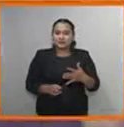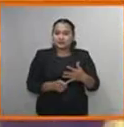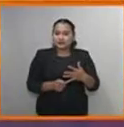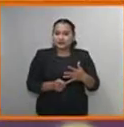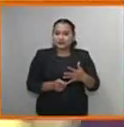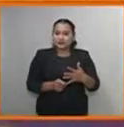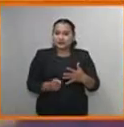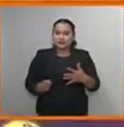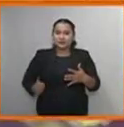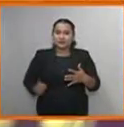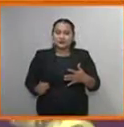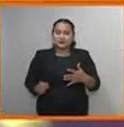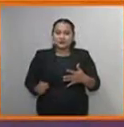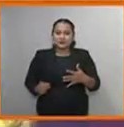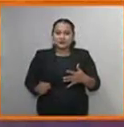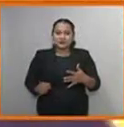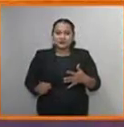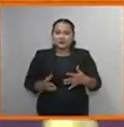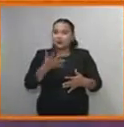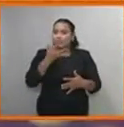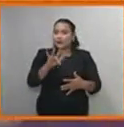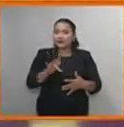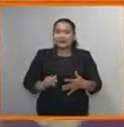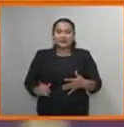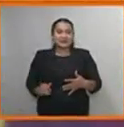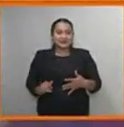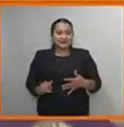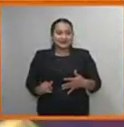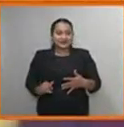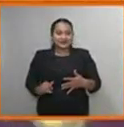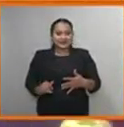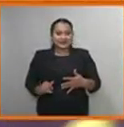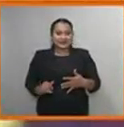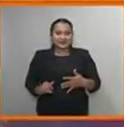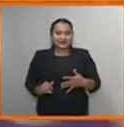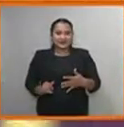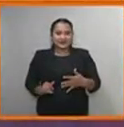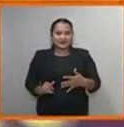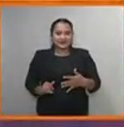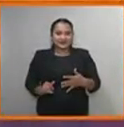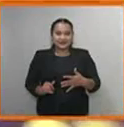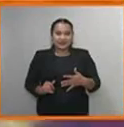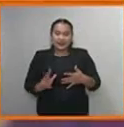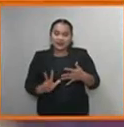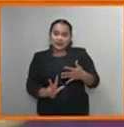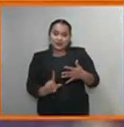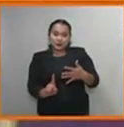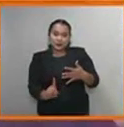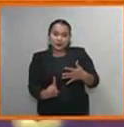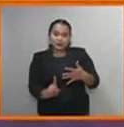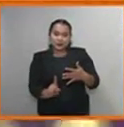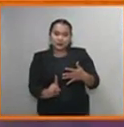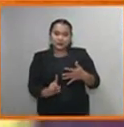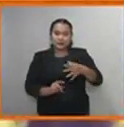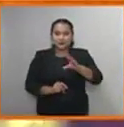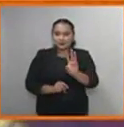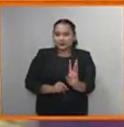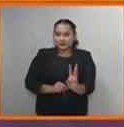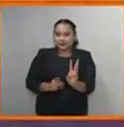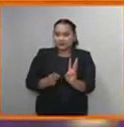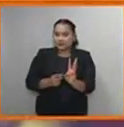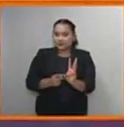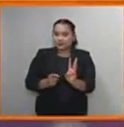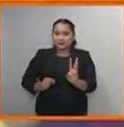número millonario, suerte. Este es el 31, sexto y último